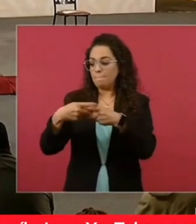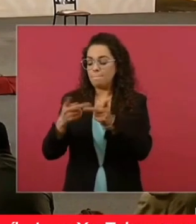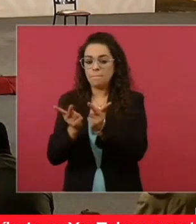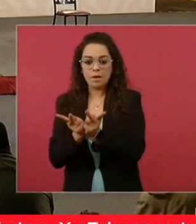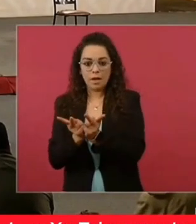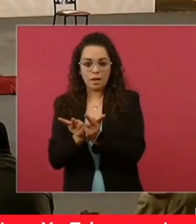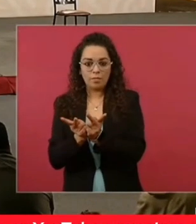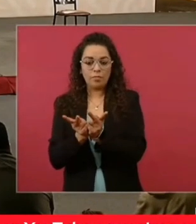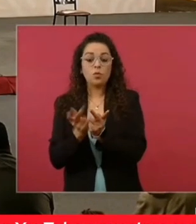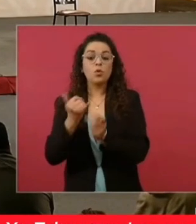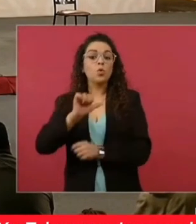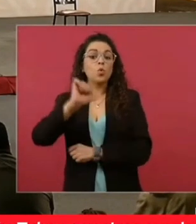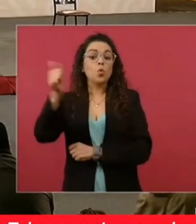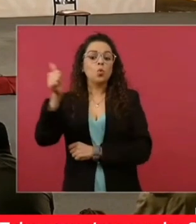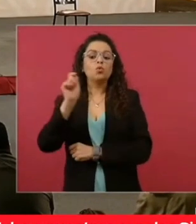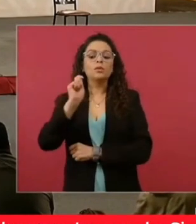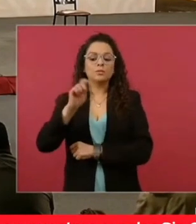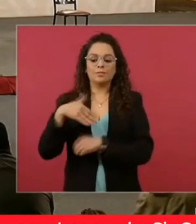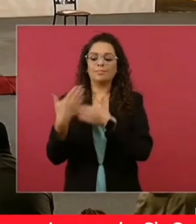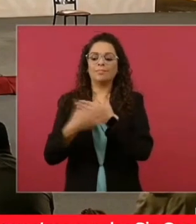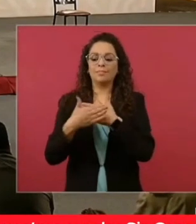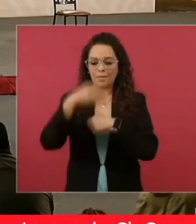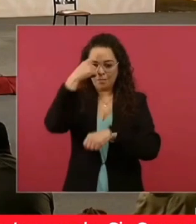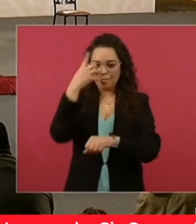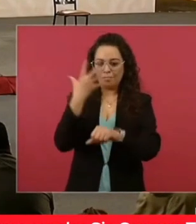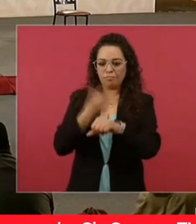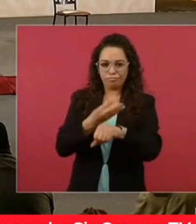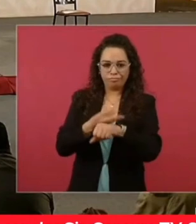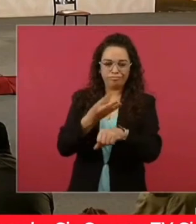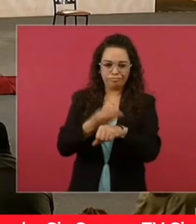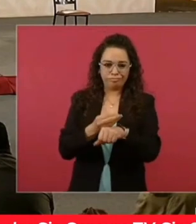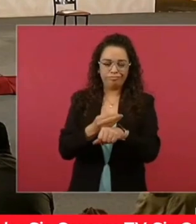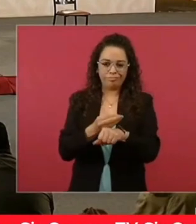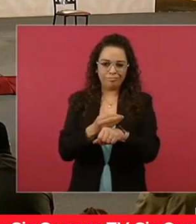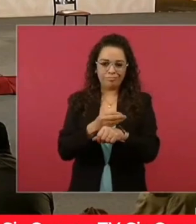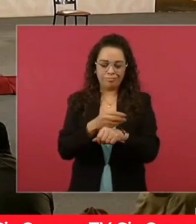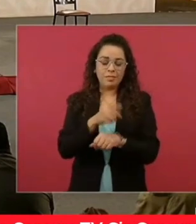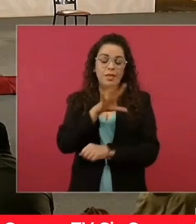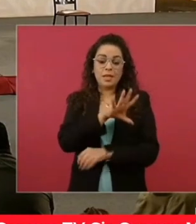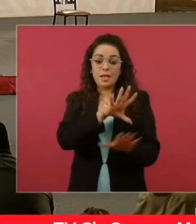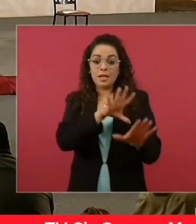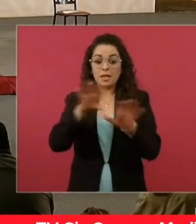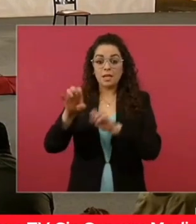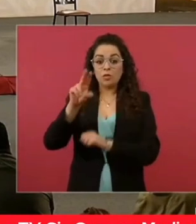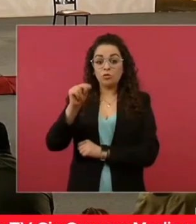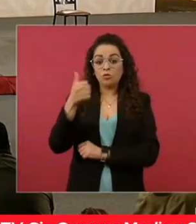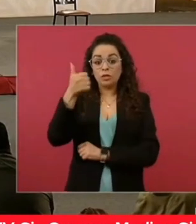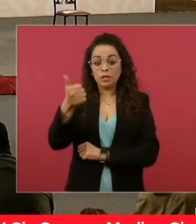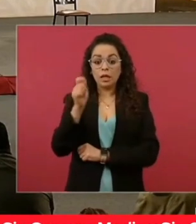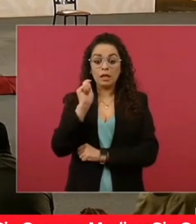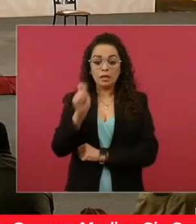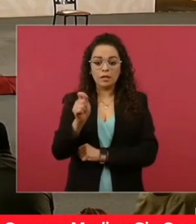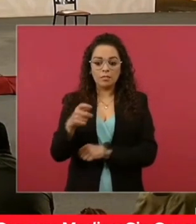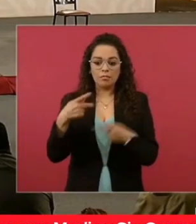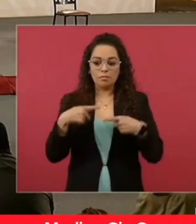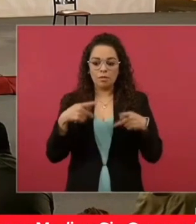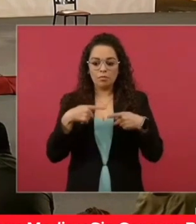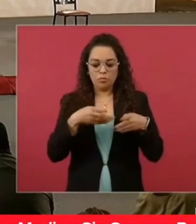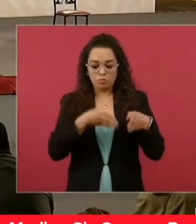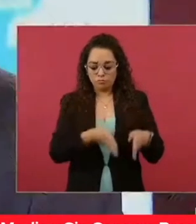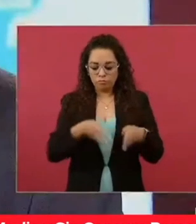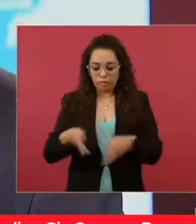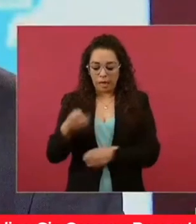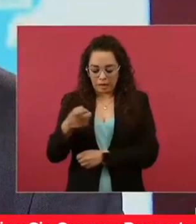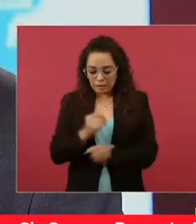y otras en proceso de restauración 586 enterramientos humanos que nos hablan mucho de